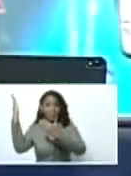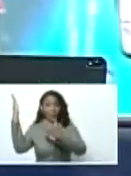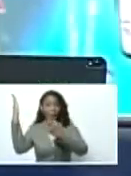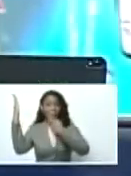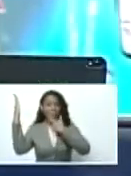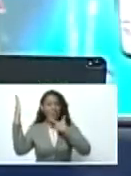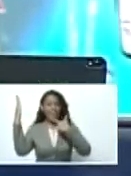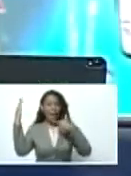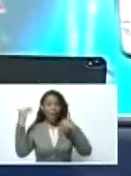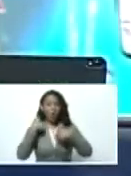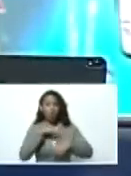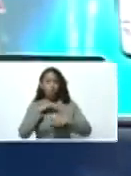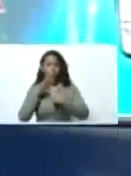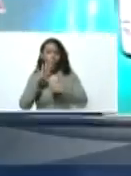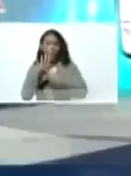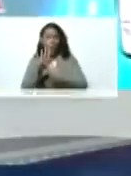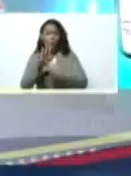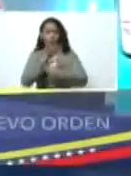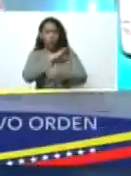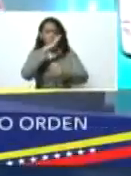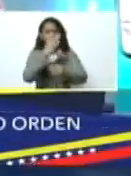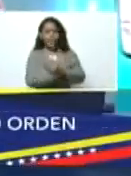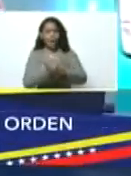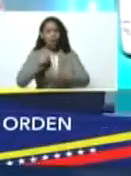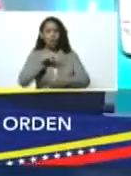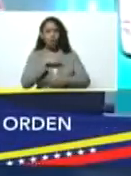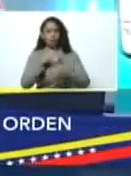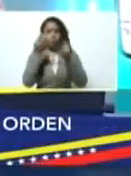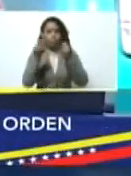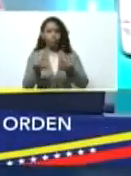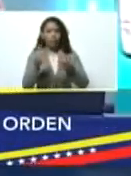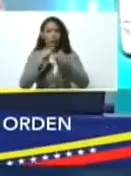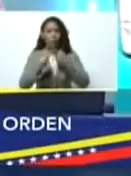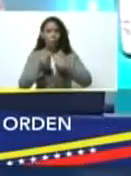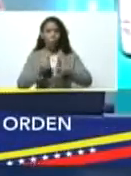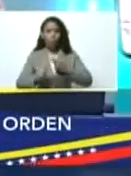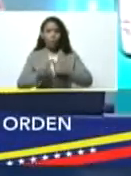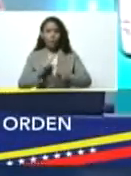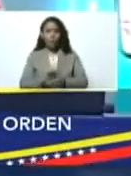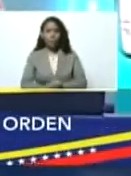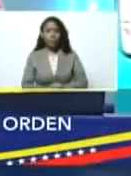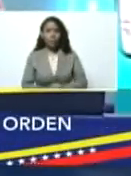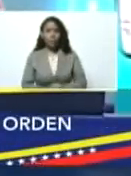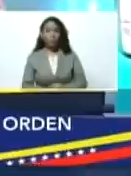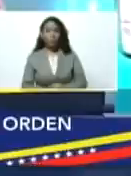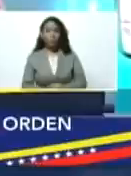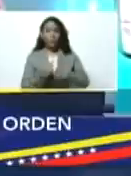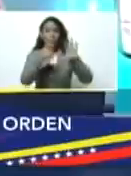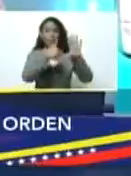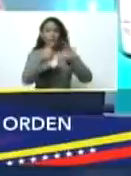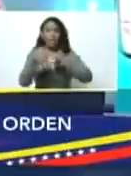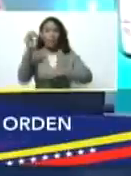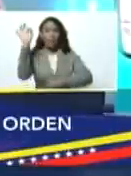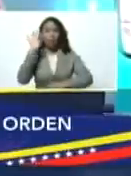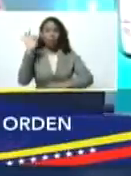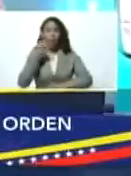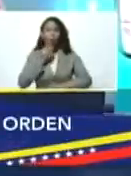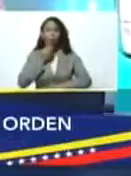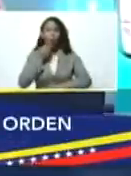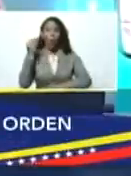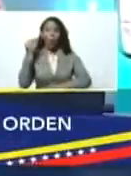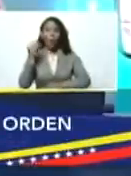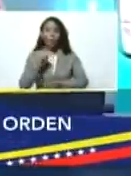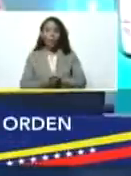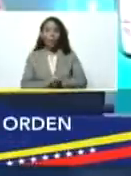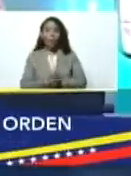belleza con que presentamos y la fortaleza con que presentamos las cosas. El 60% son jóvenes